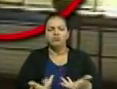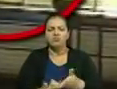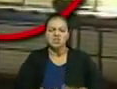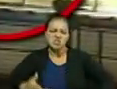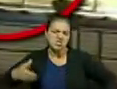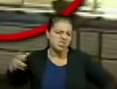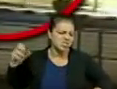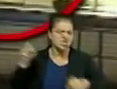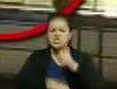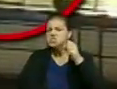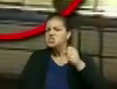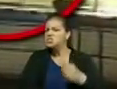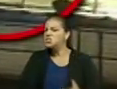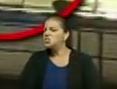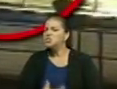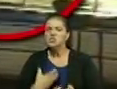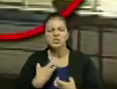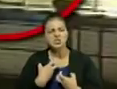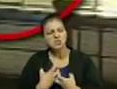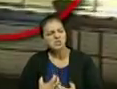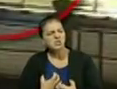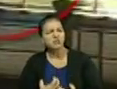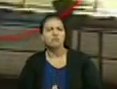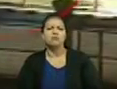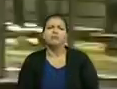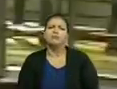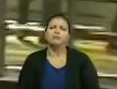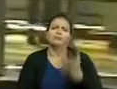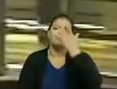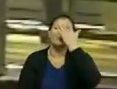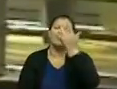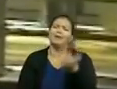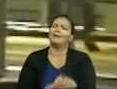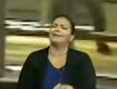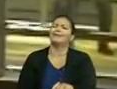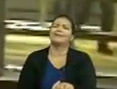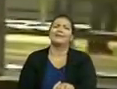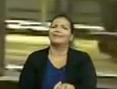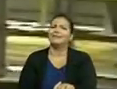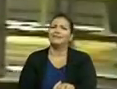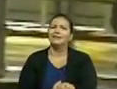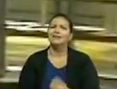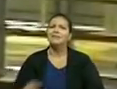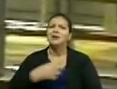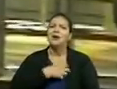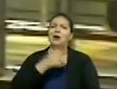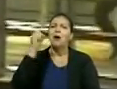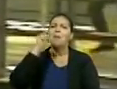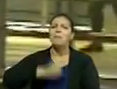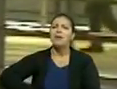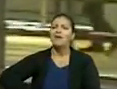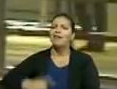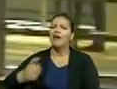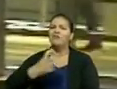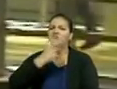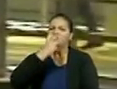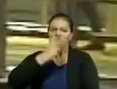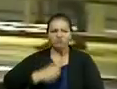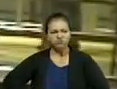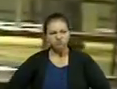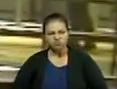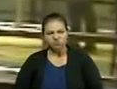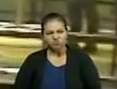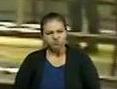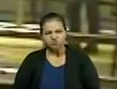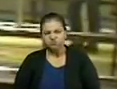tiene alguien que va en un bus y le tira una pedrada? A ver. Según lo que dice ahí, Hugo, es que el sujeto golpeaba una máquina de